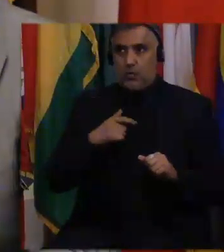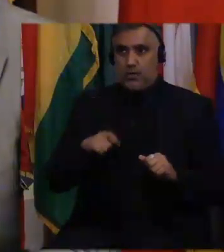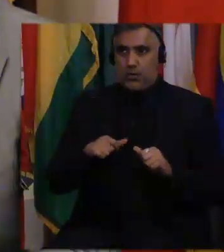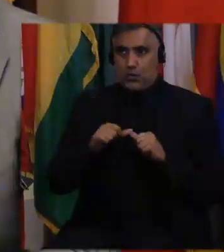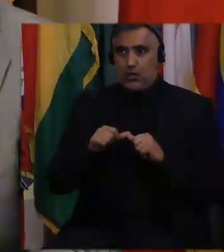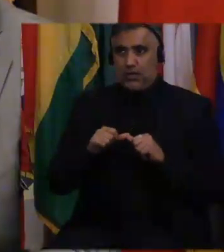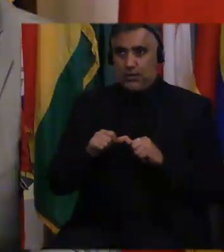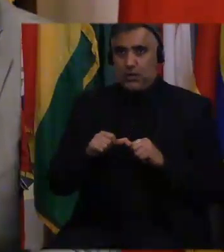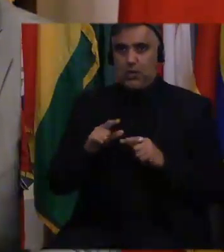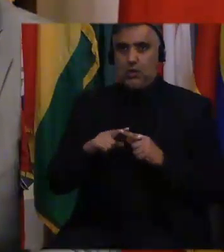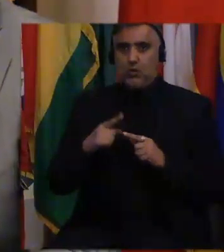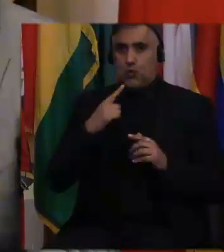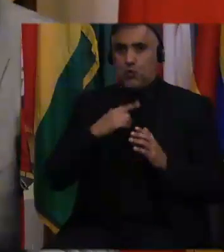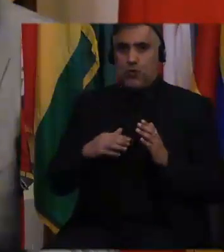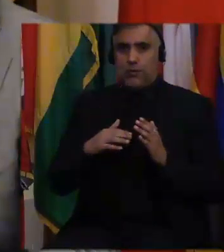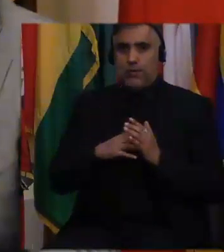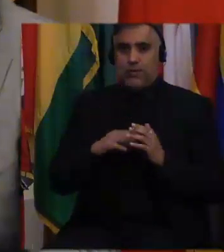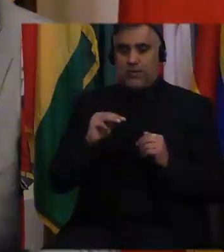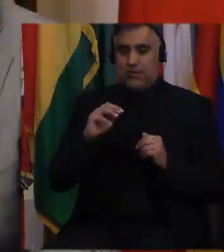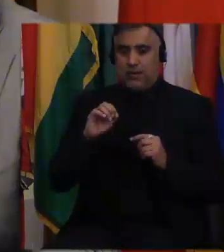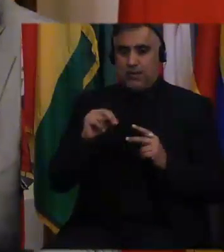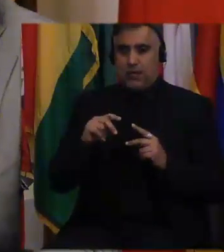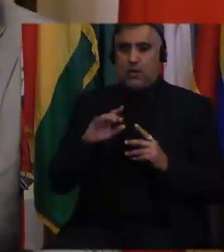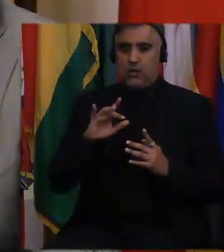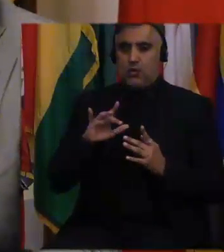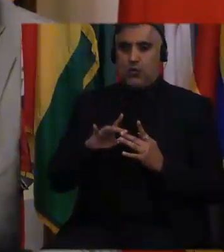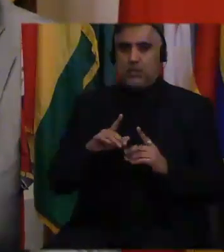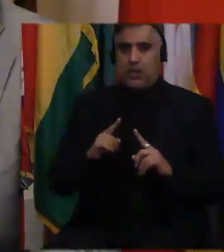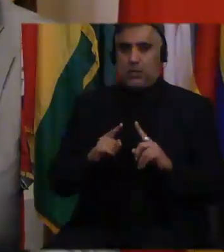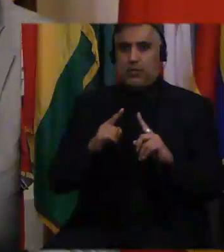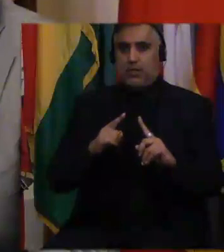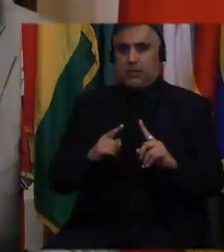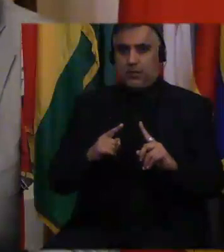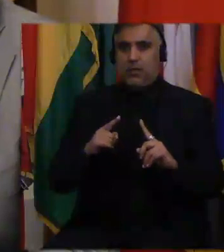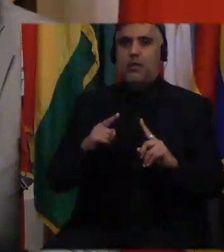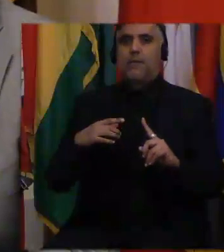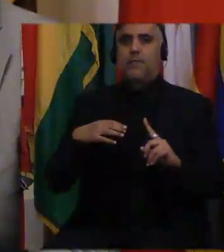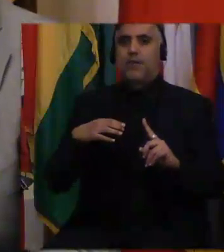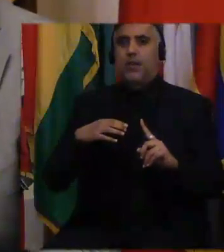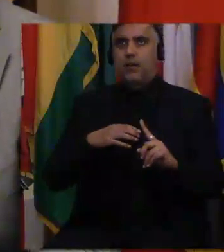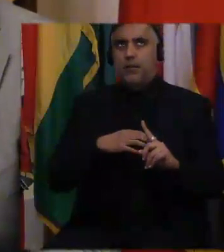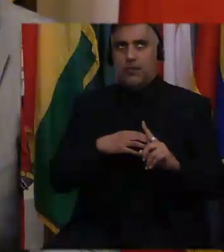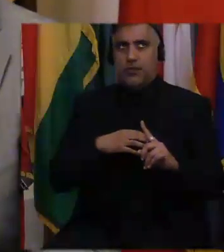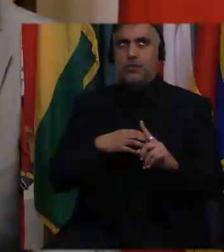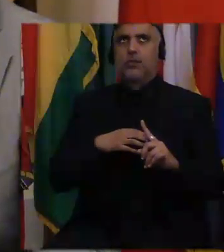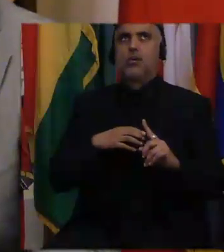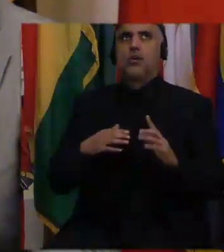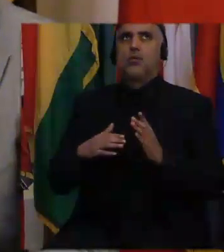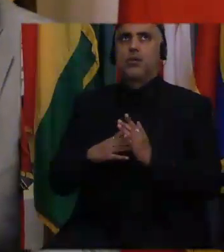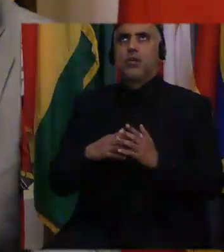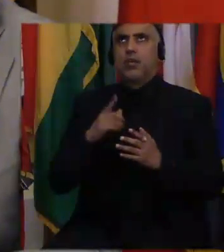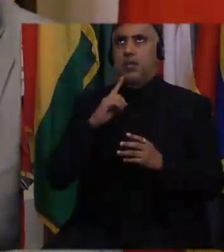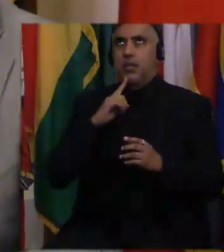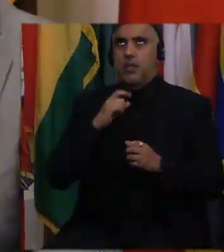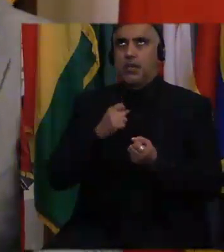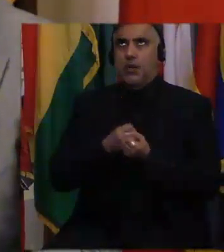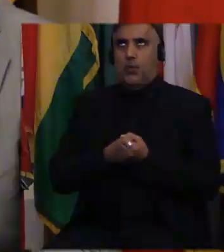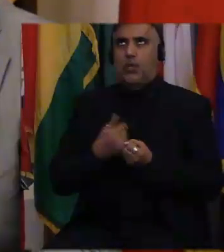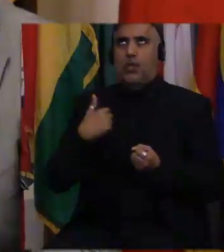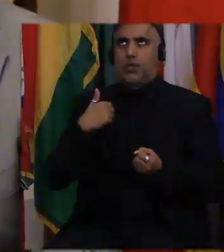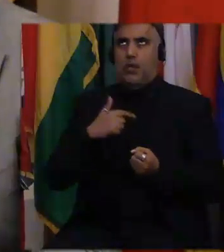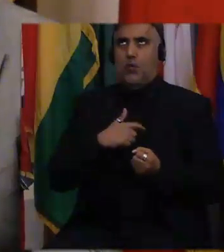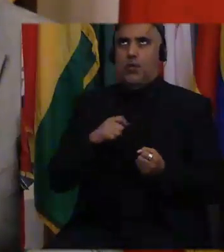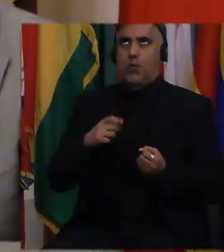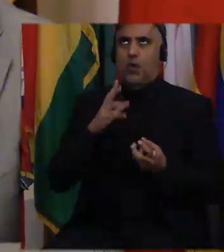para alcanzar ese objetivo. La Comisión reitera su disposición de acompañar a los estados, a la sociedad civil, a los